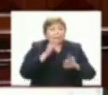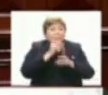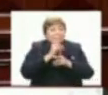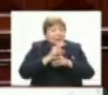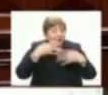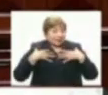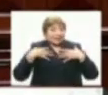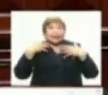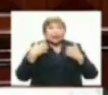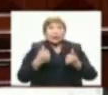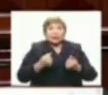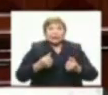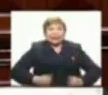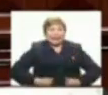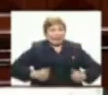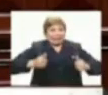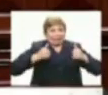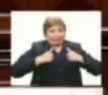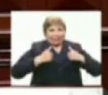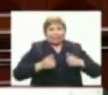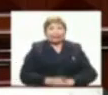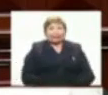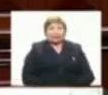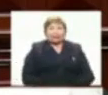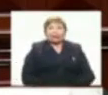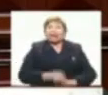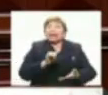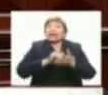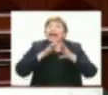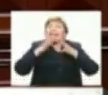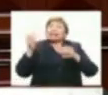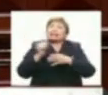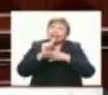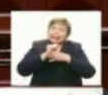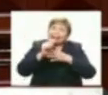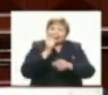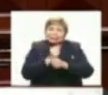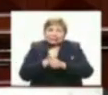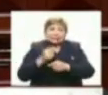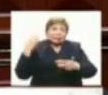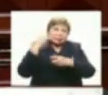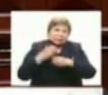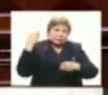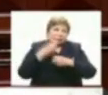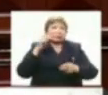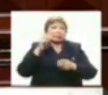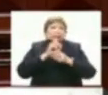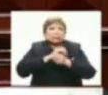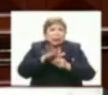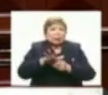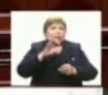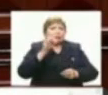la salud y la vida. Nuestra primera gran tarea es continuar la lucha contra la pandemia del